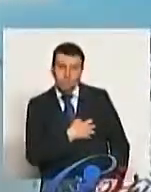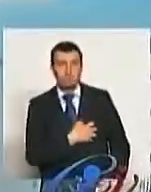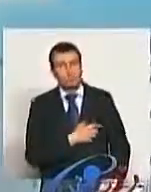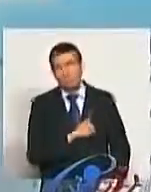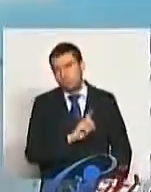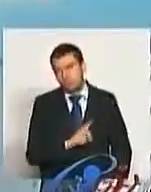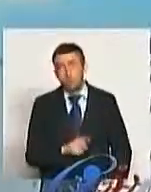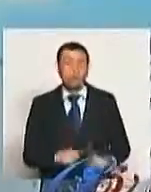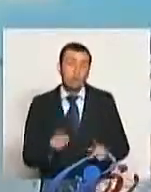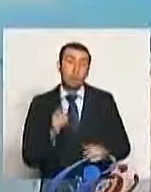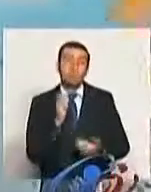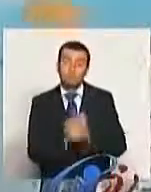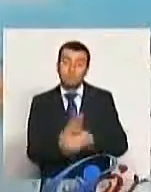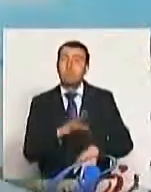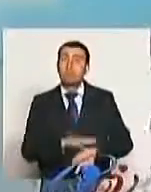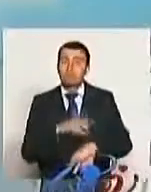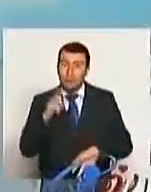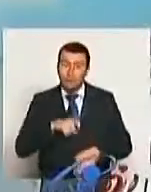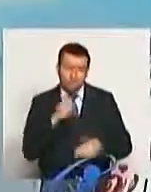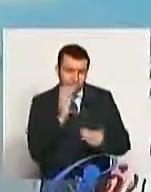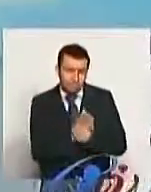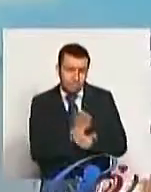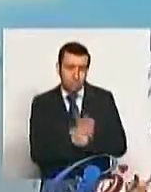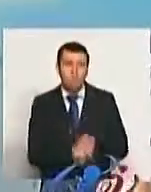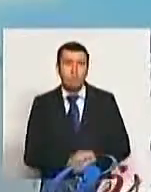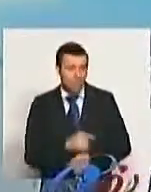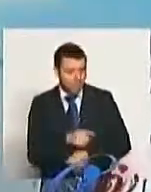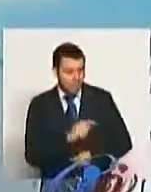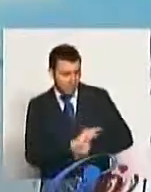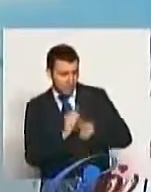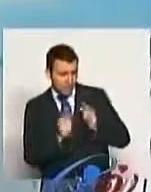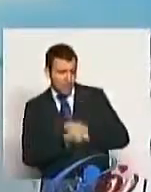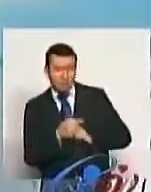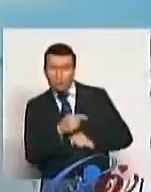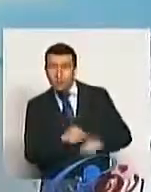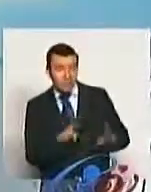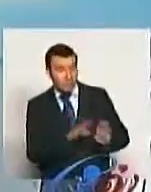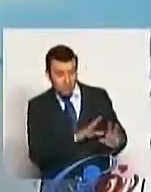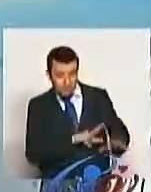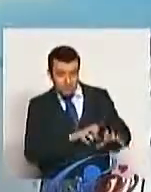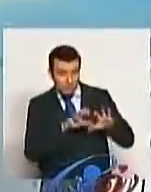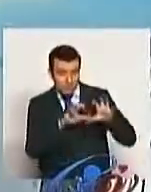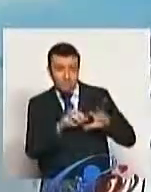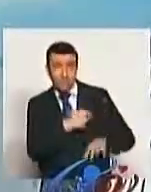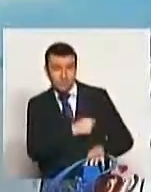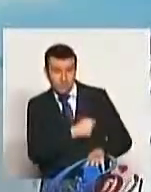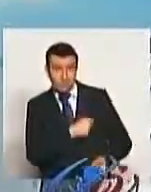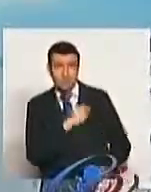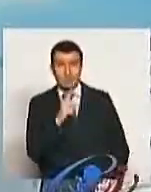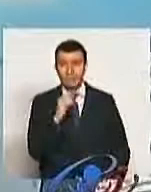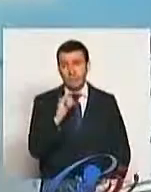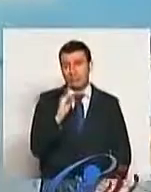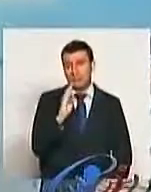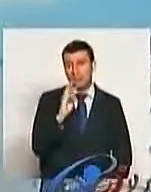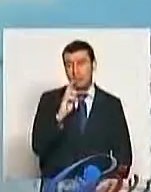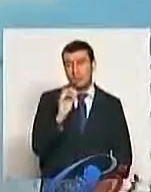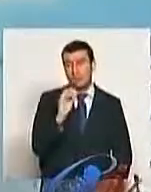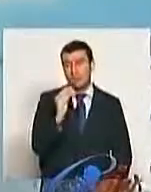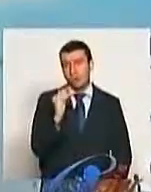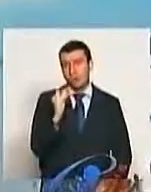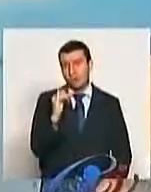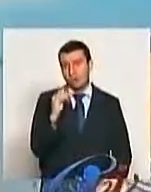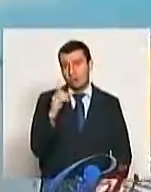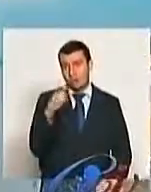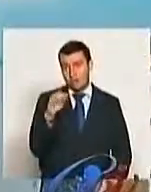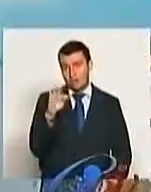no, y cambio fibroquístico no es igual, digamos, a riesgo de cáncer de seno, que es el gran temor de las pacientes, sino que la mayoría